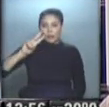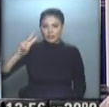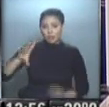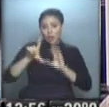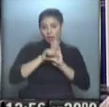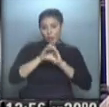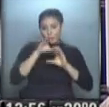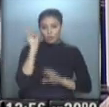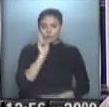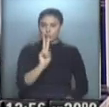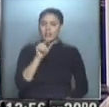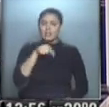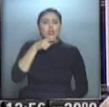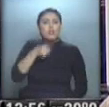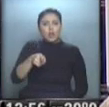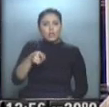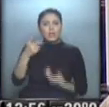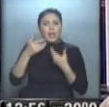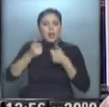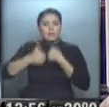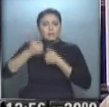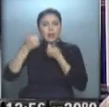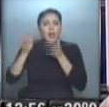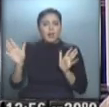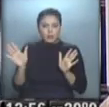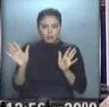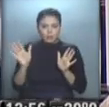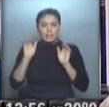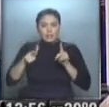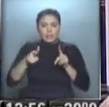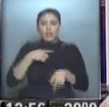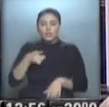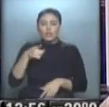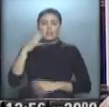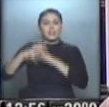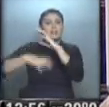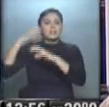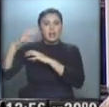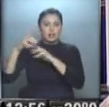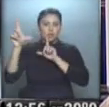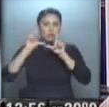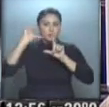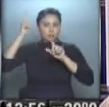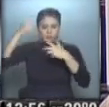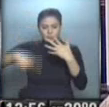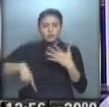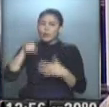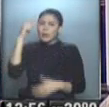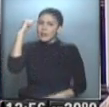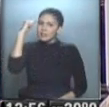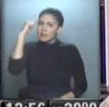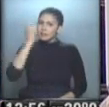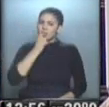26.522, afecta el régimen de libre competencia y el desarrollo de la industria de medios. ¿Usted considera que